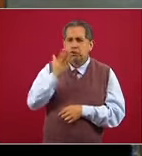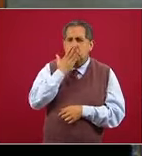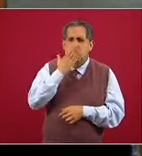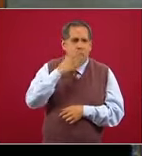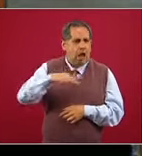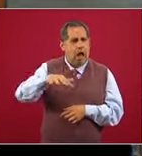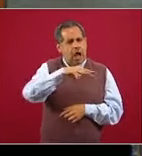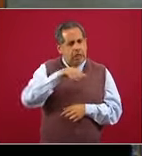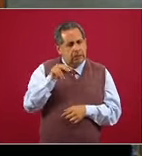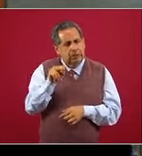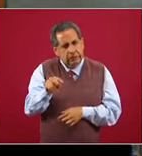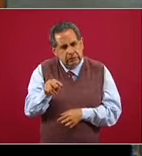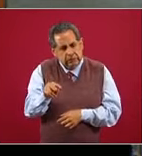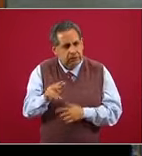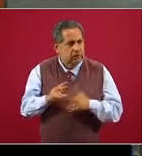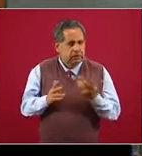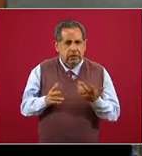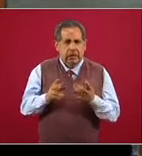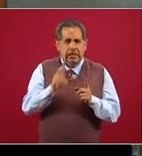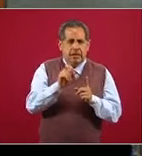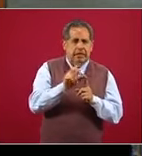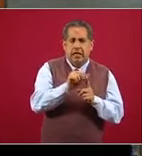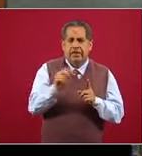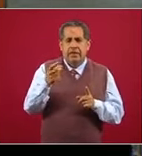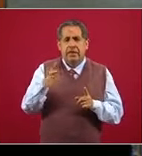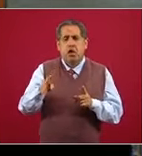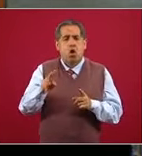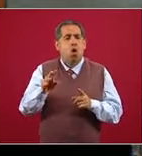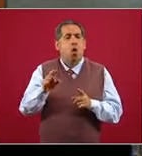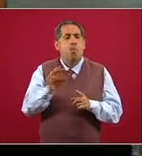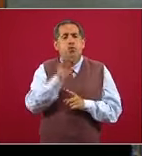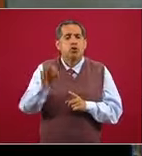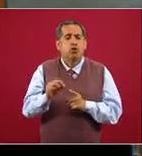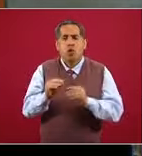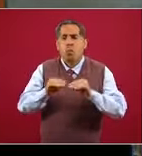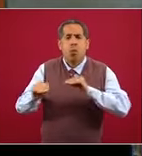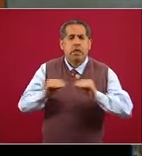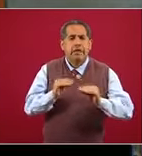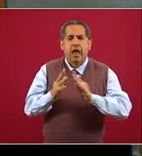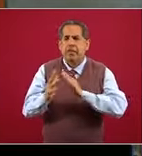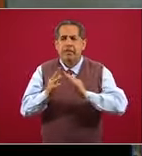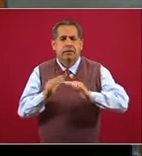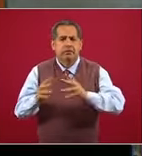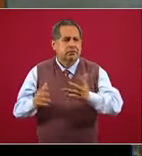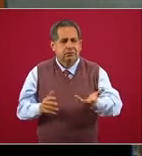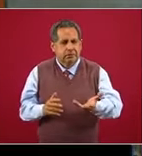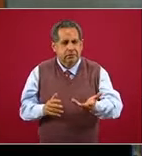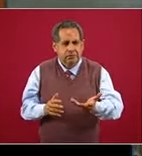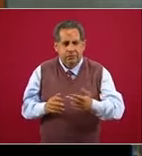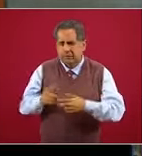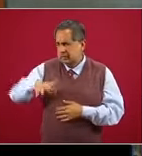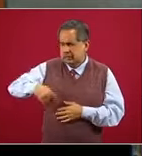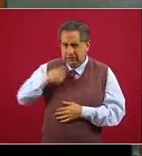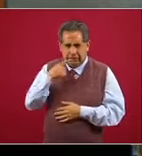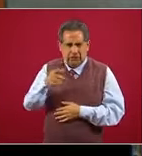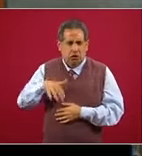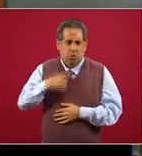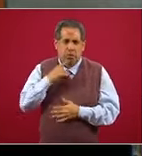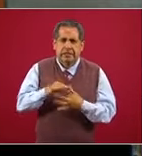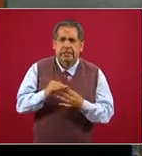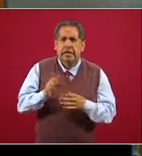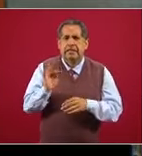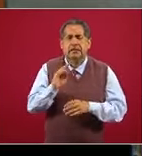en el grupo, bueno, de los que tienen de 30 a 39% de movilidad. Entiendo que estamos cerca, como lo decía usted, doctor